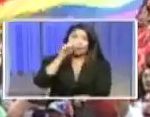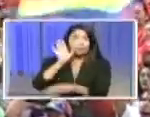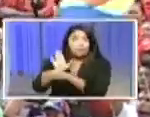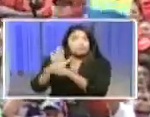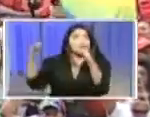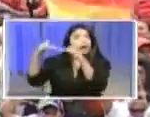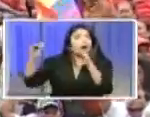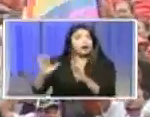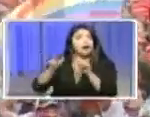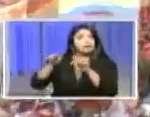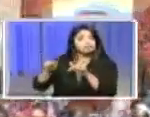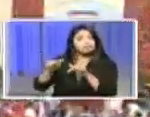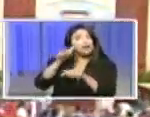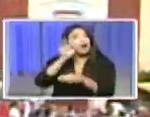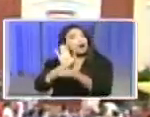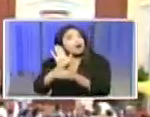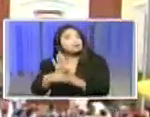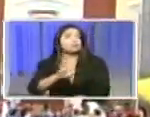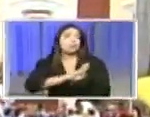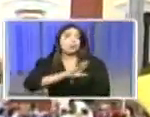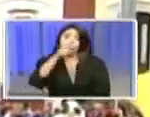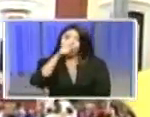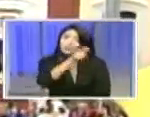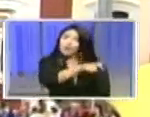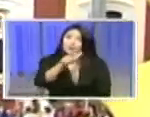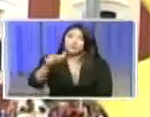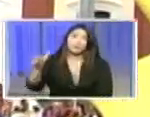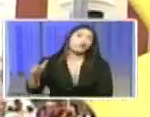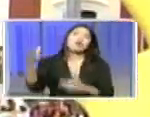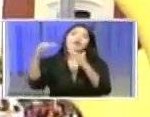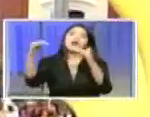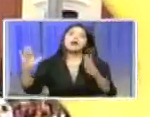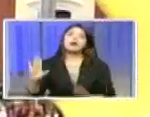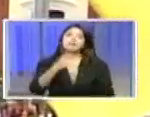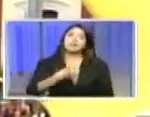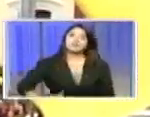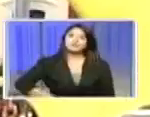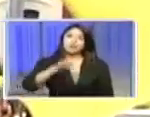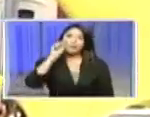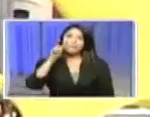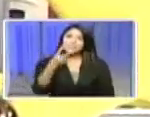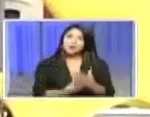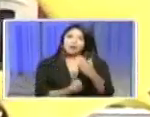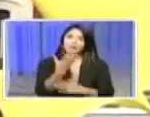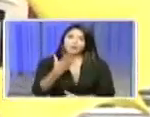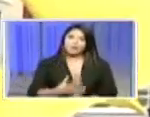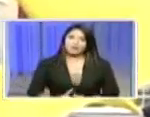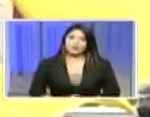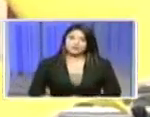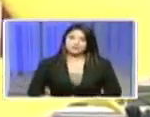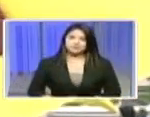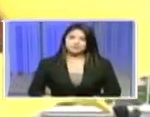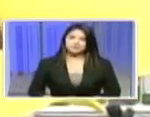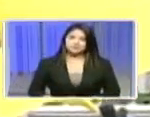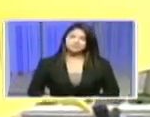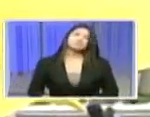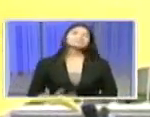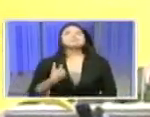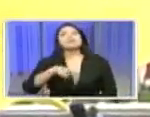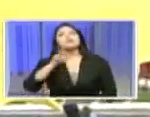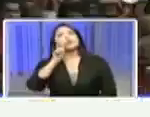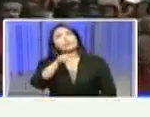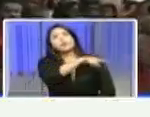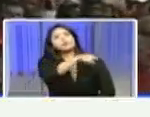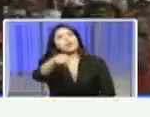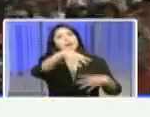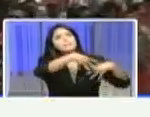Es la casa del pueblo, el Palacio Presidencial de Miraflores. Y cuando yo los veía